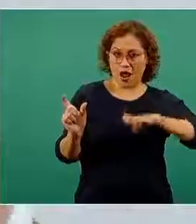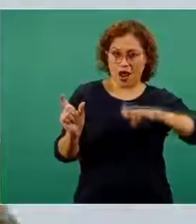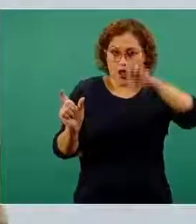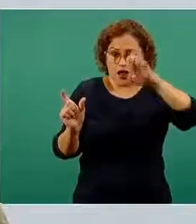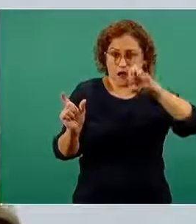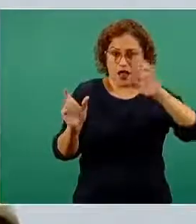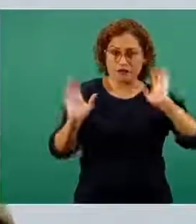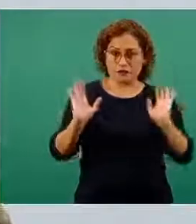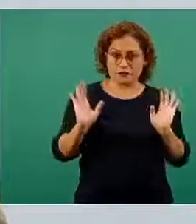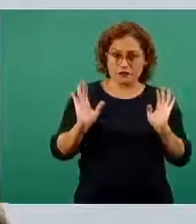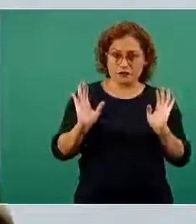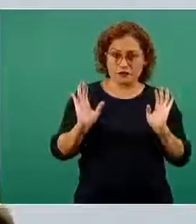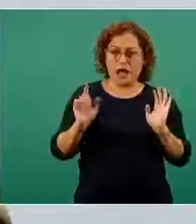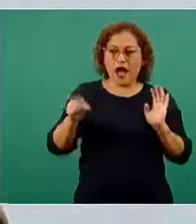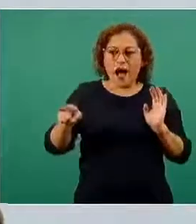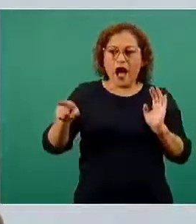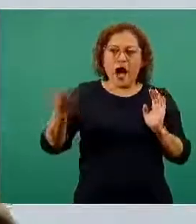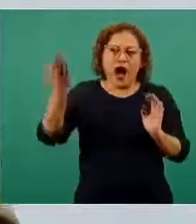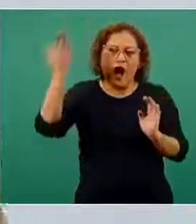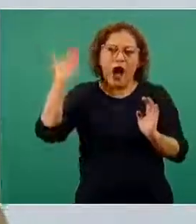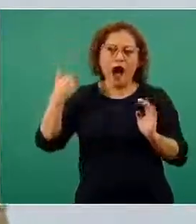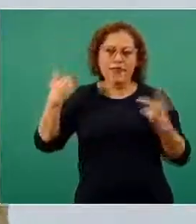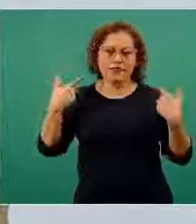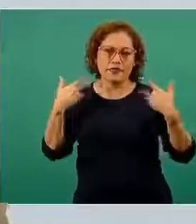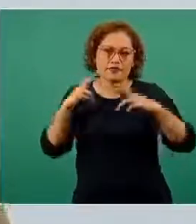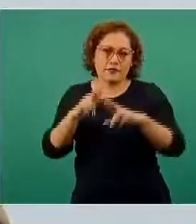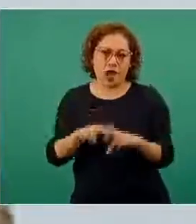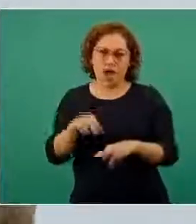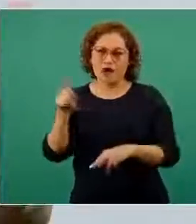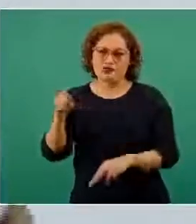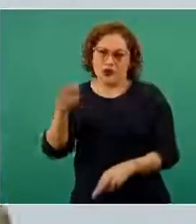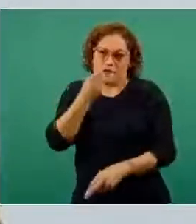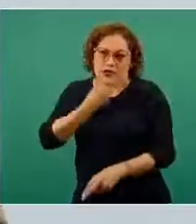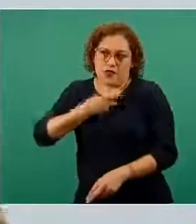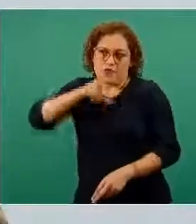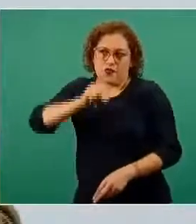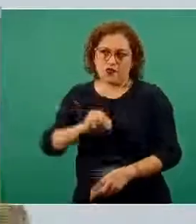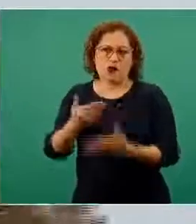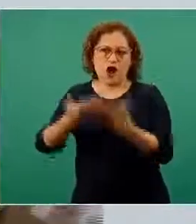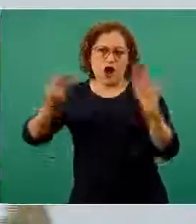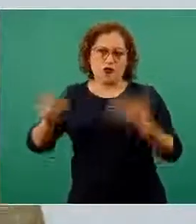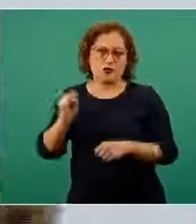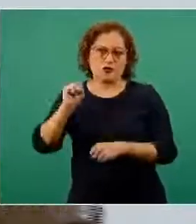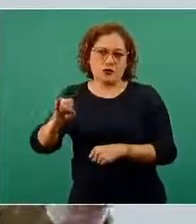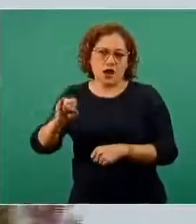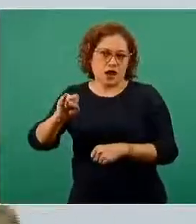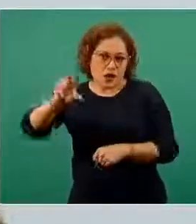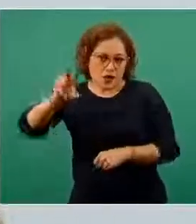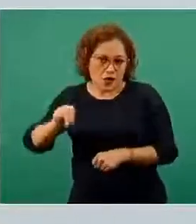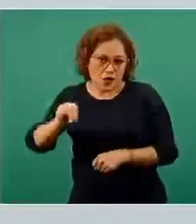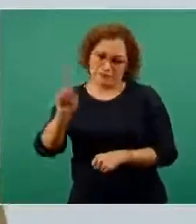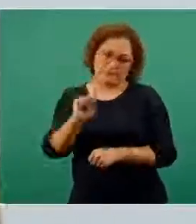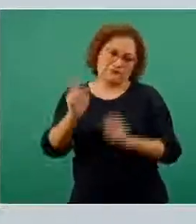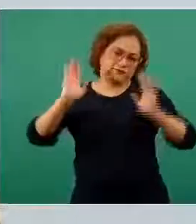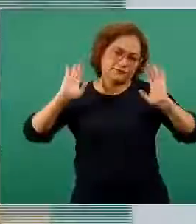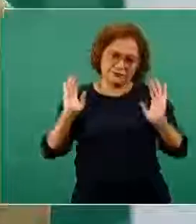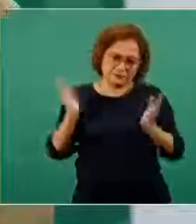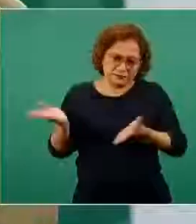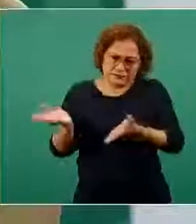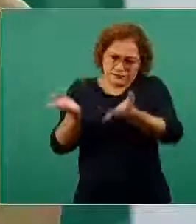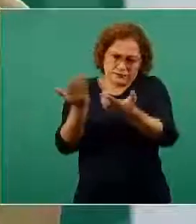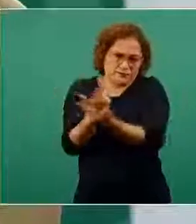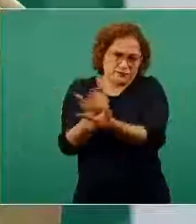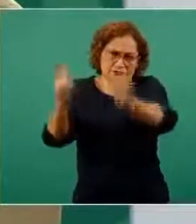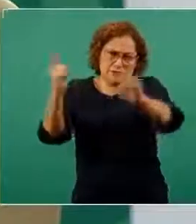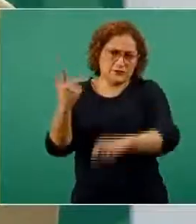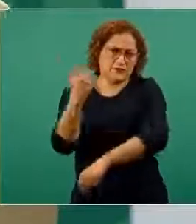no se va a preguntar si además es profesor para que se espere. Eso no va a pasar, ¿no? Se va a vacunar pues donde llega a vacunarse, ¿no? Sí va a